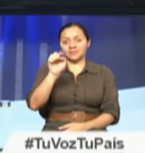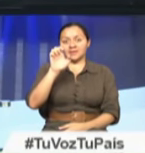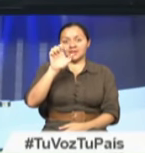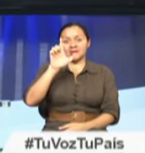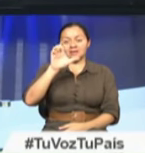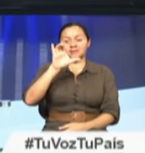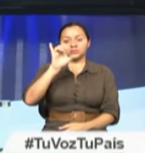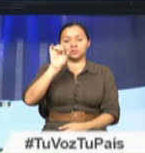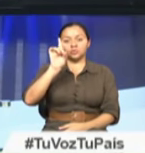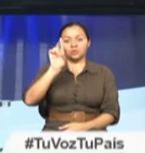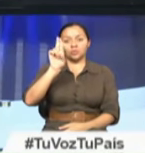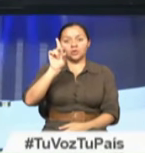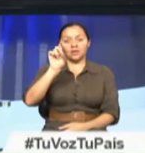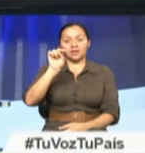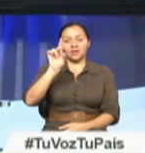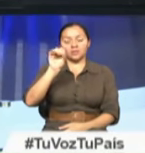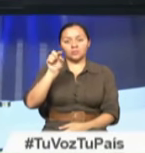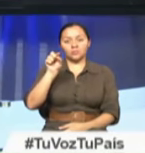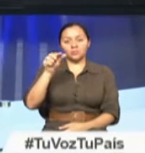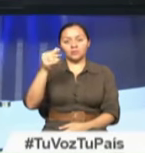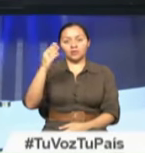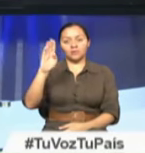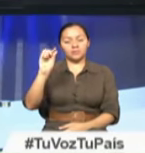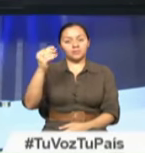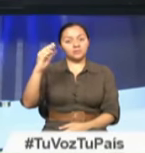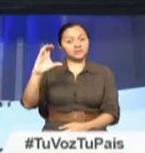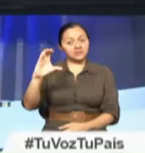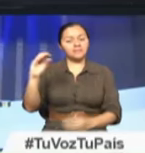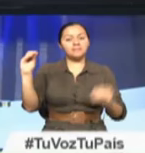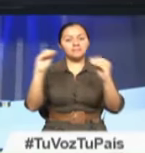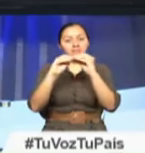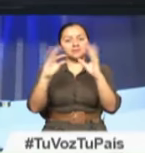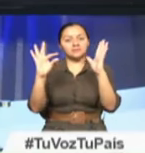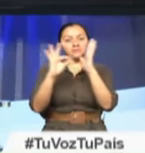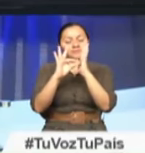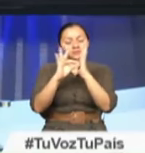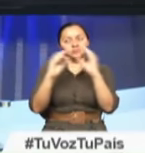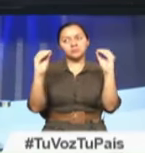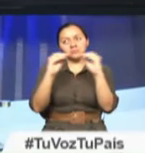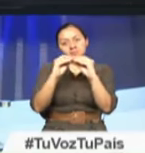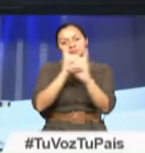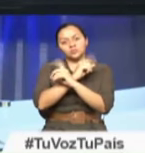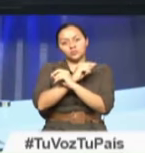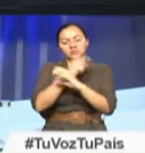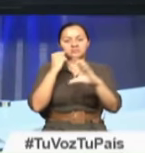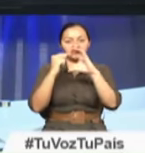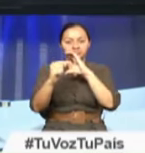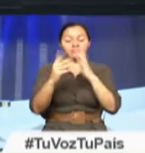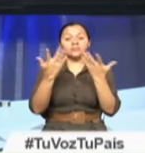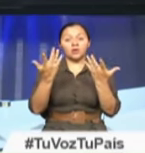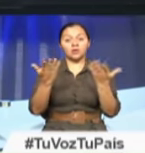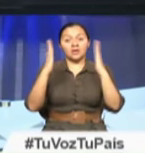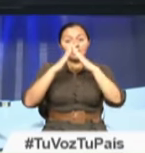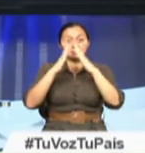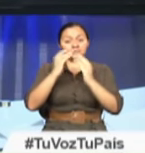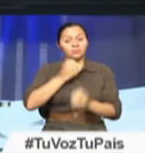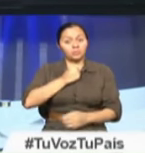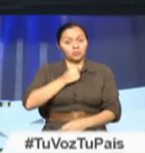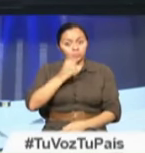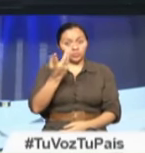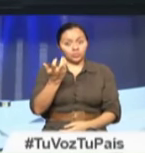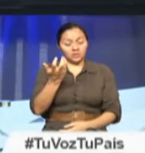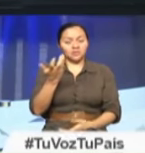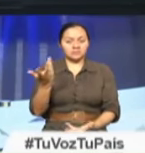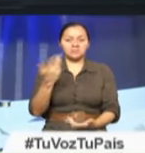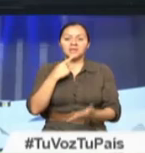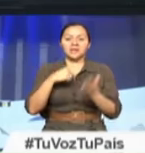www.elciudadano.gob.ec y por supuesto en nuestras redes sociales. Tener una casa propia en el país ahora es una posibilidad. Un ejemplo son